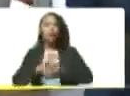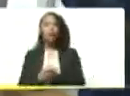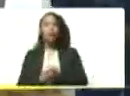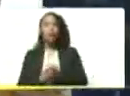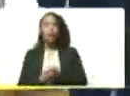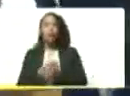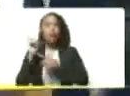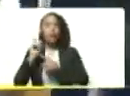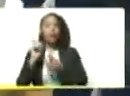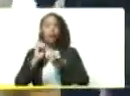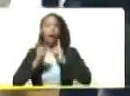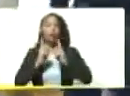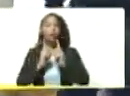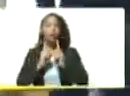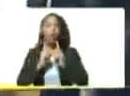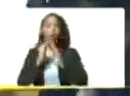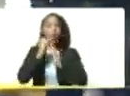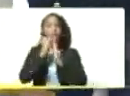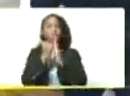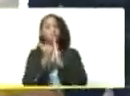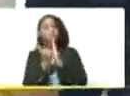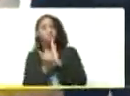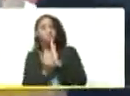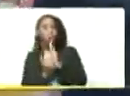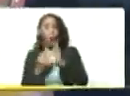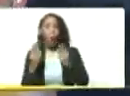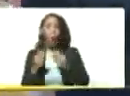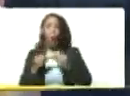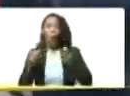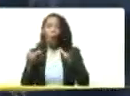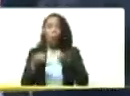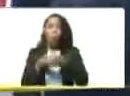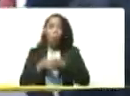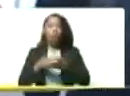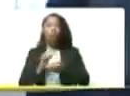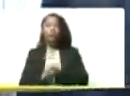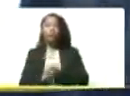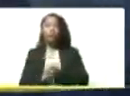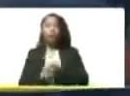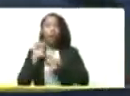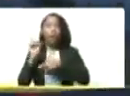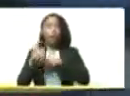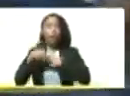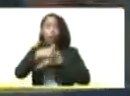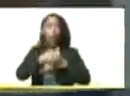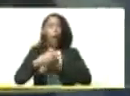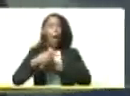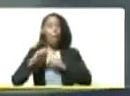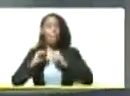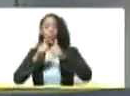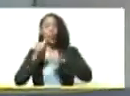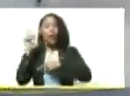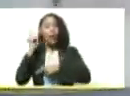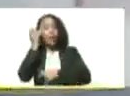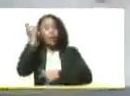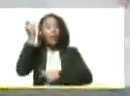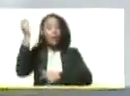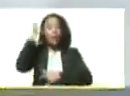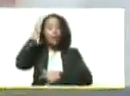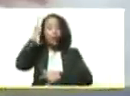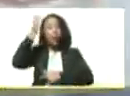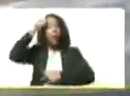relativos a desabastecimiento. Y fue cuando surgió esa maravillosa idea de la sabiduría del